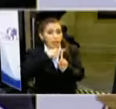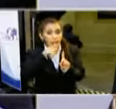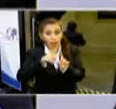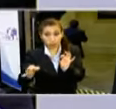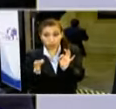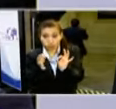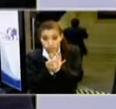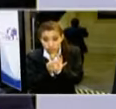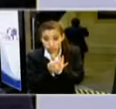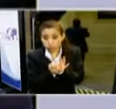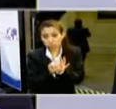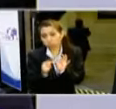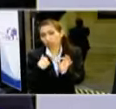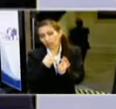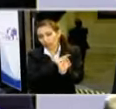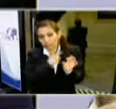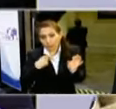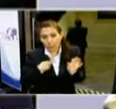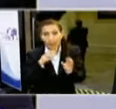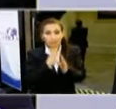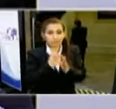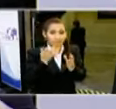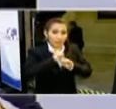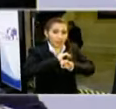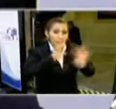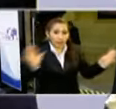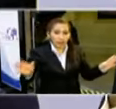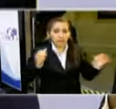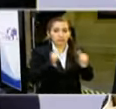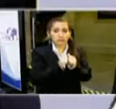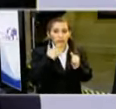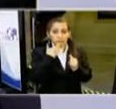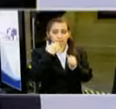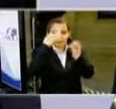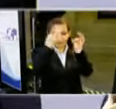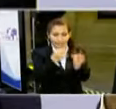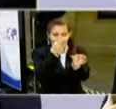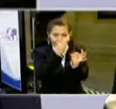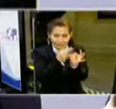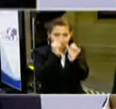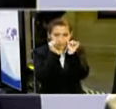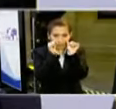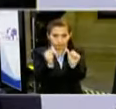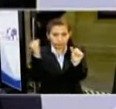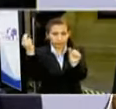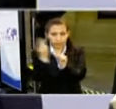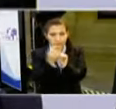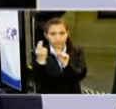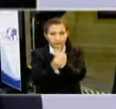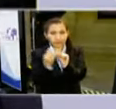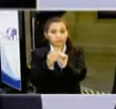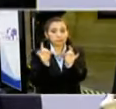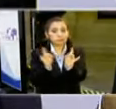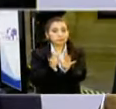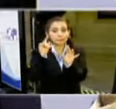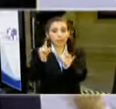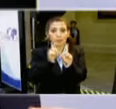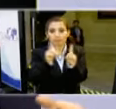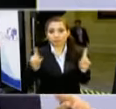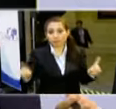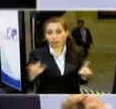correcta. Yo creo que tenemos que dar, desde luego, con la pertinencia, la atención, urgencia y circunstancia en la que se debe desarrollar